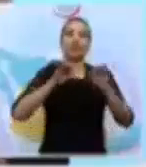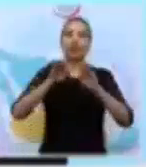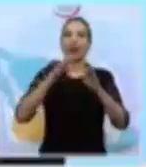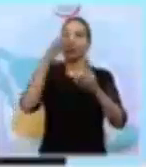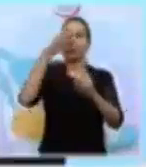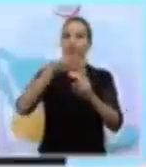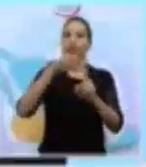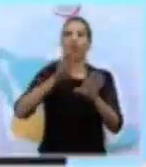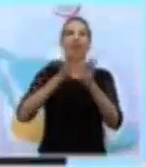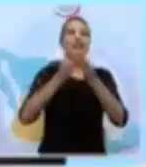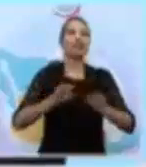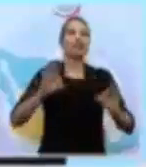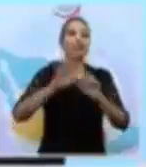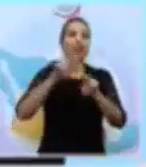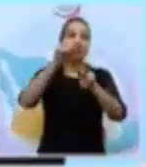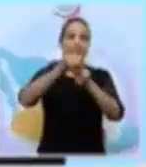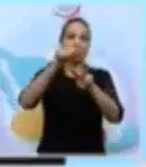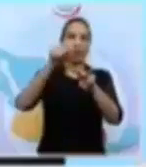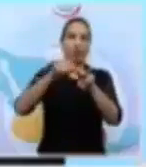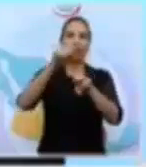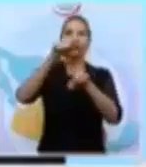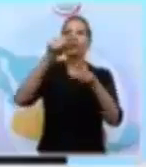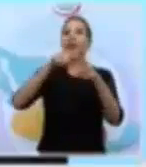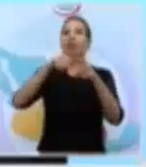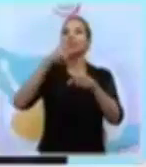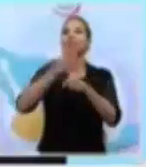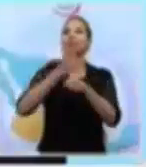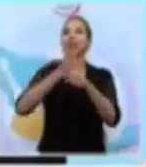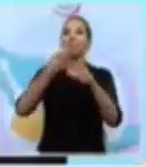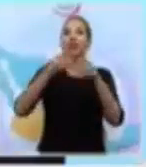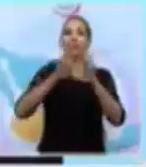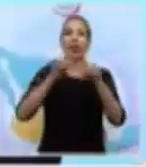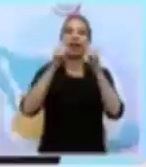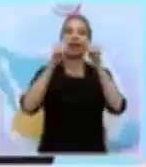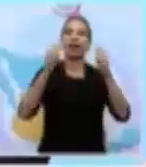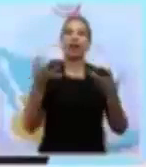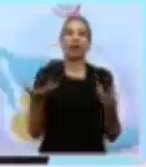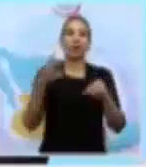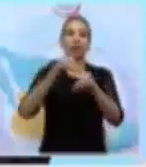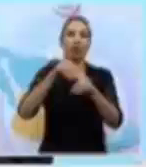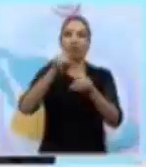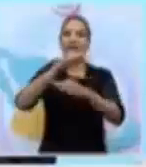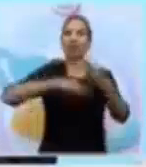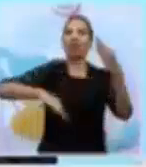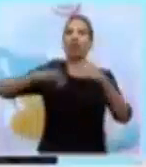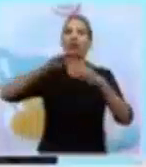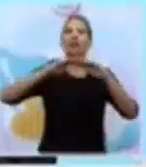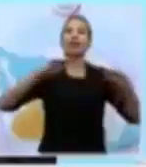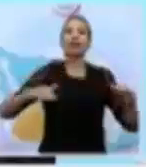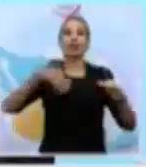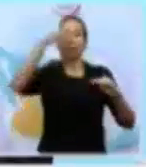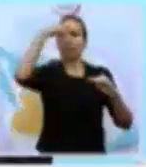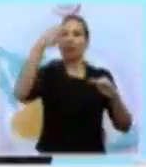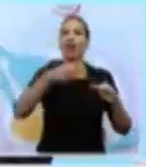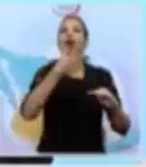2 ejes principales. Uno es ampliar los espacios de inclusión y equidad para todos los mexicanos y